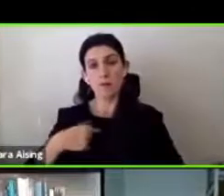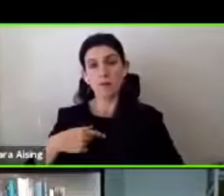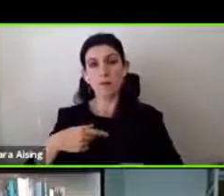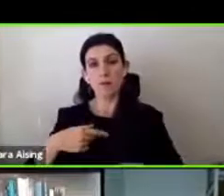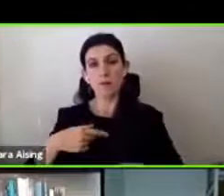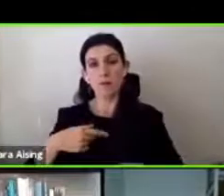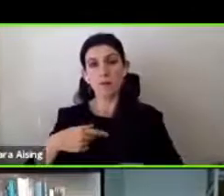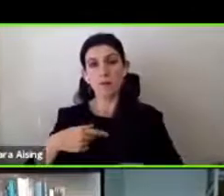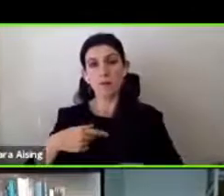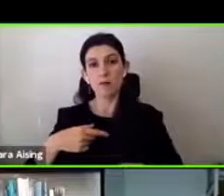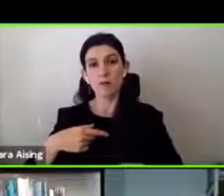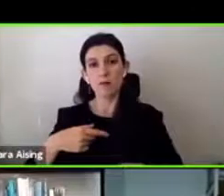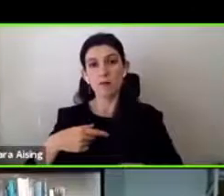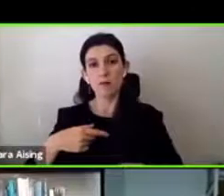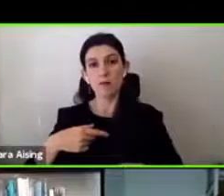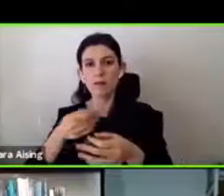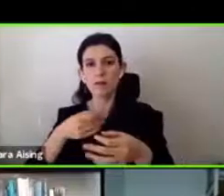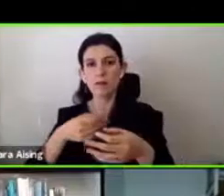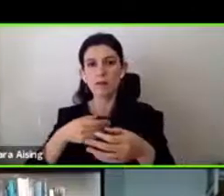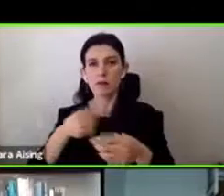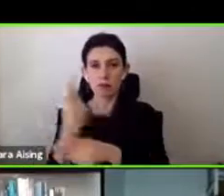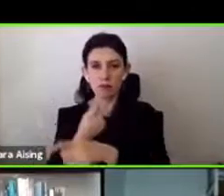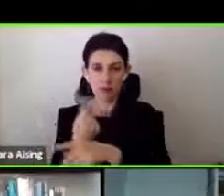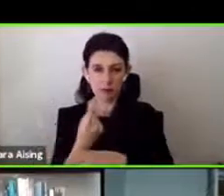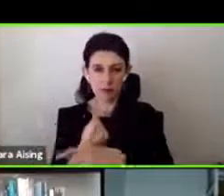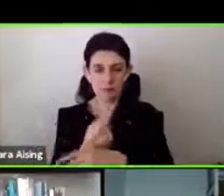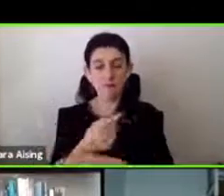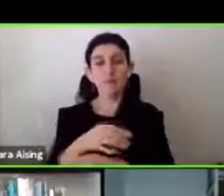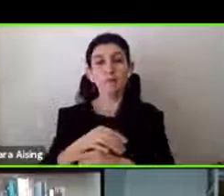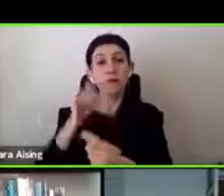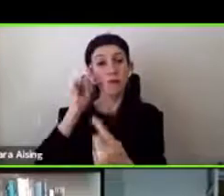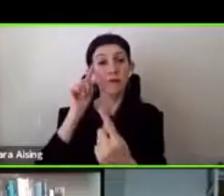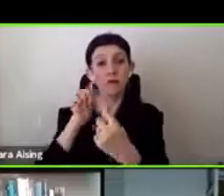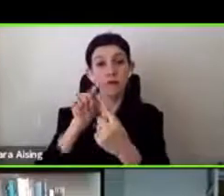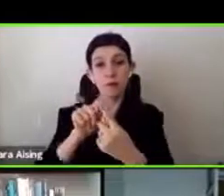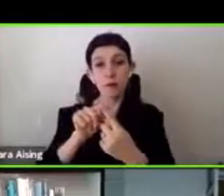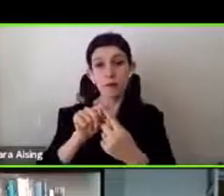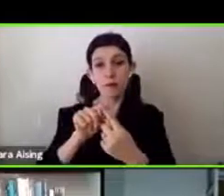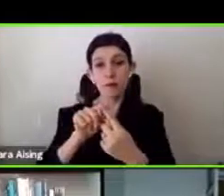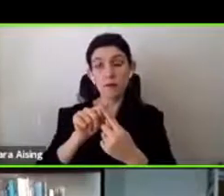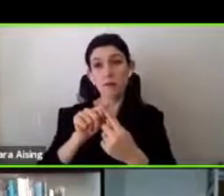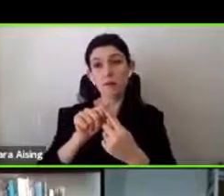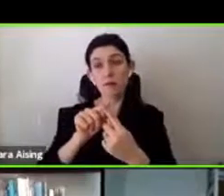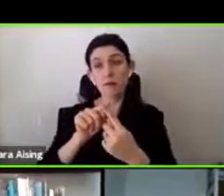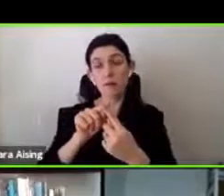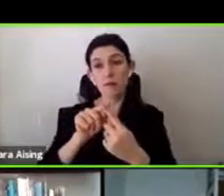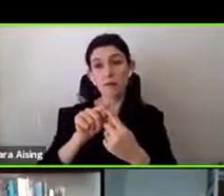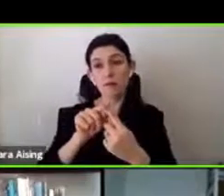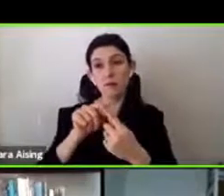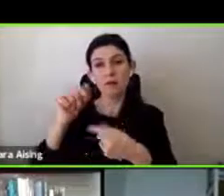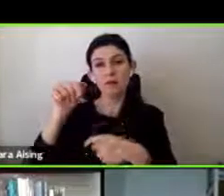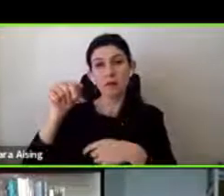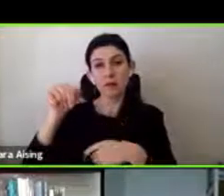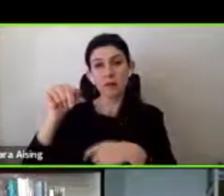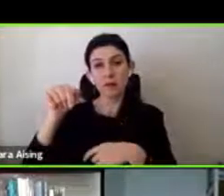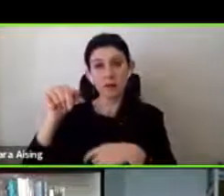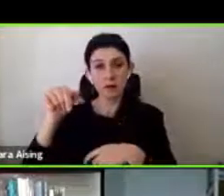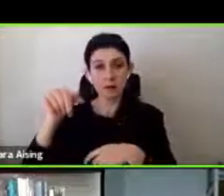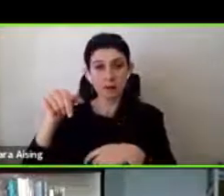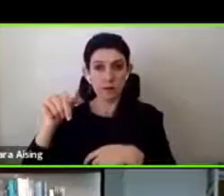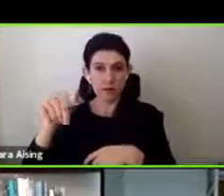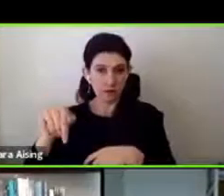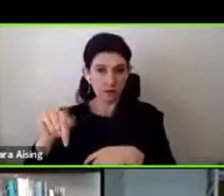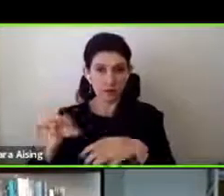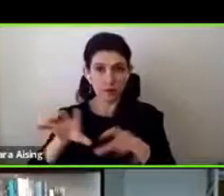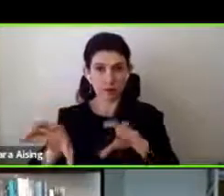El objetivo de estos webinars es entregar información actualizada y conocimiento respecto a áreas